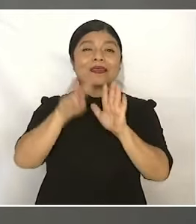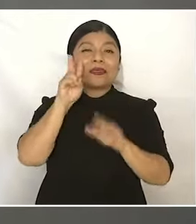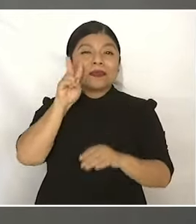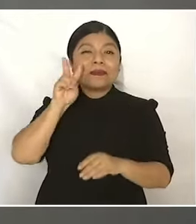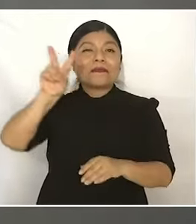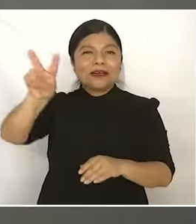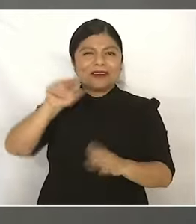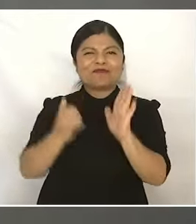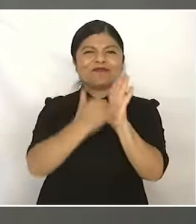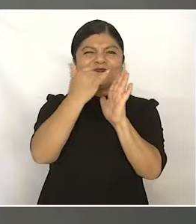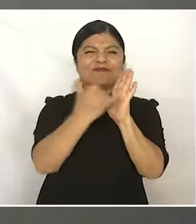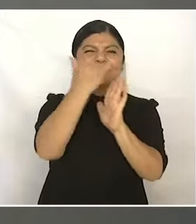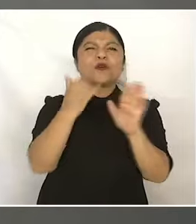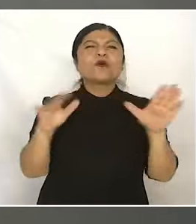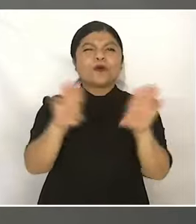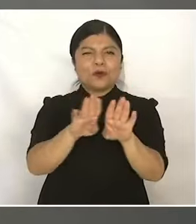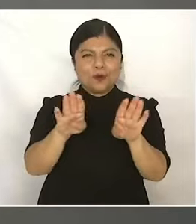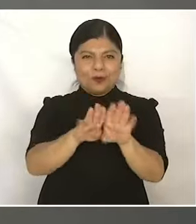construcción.